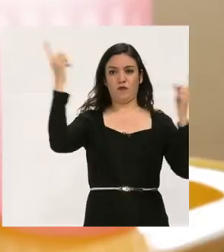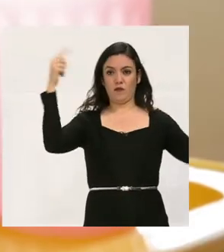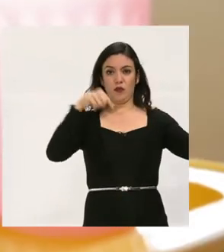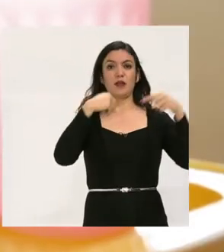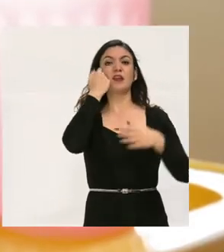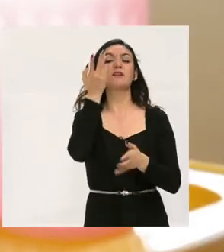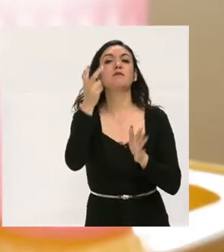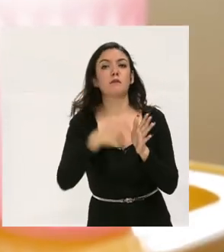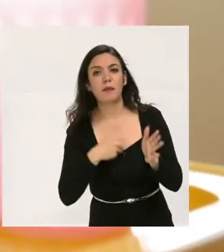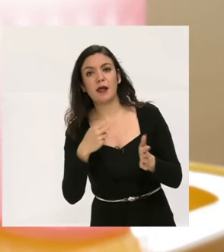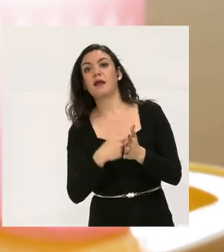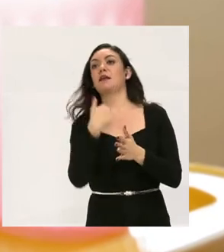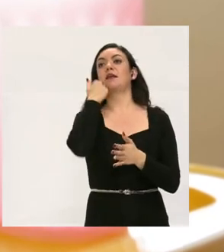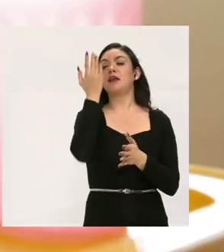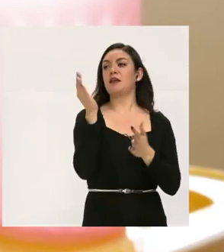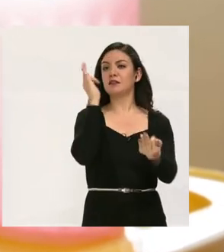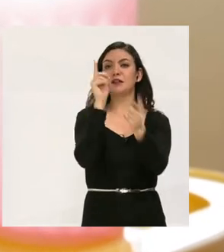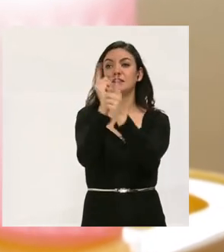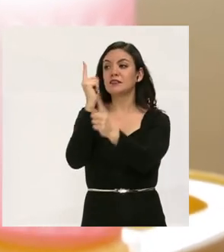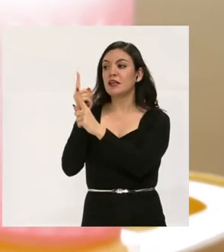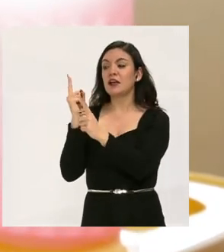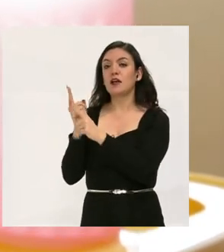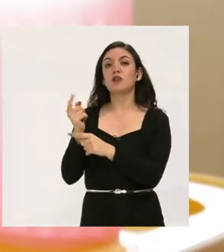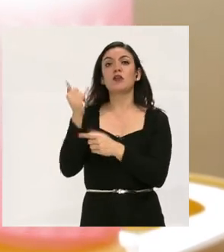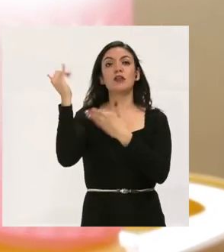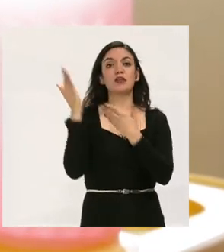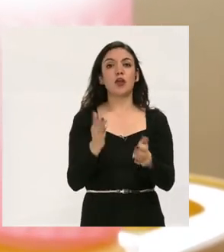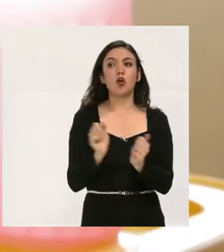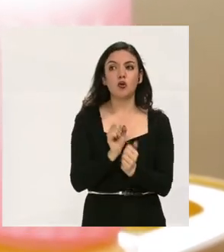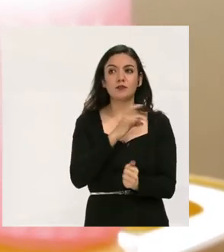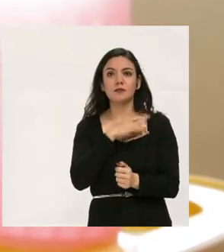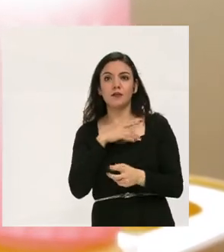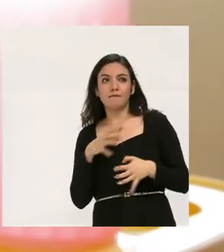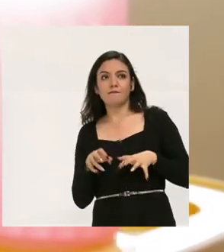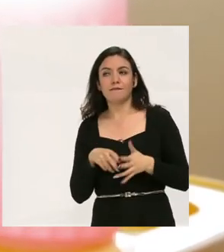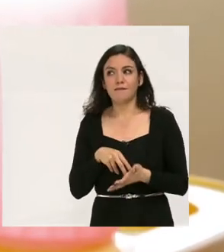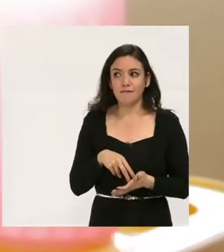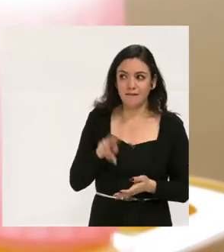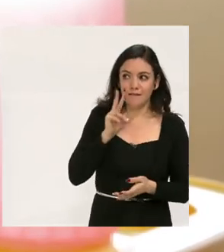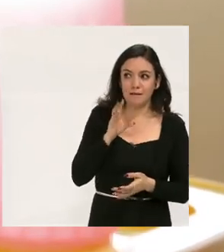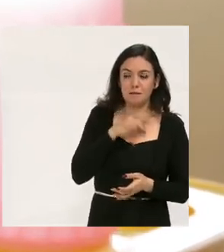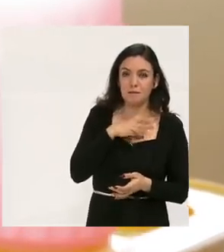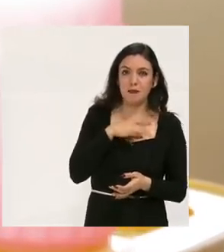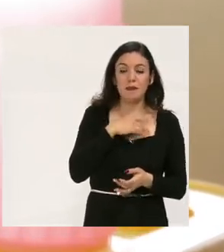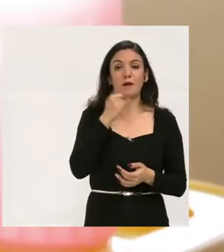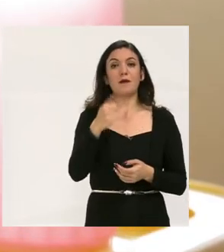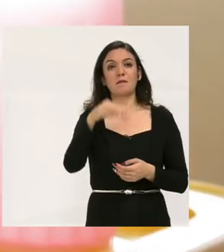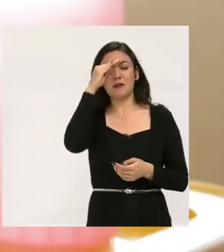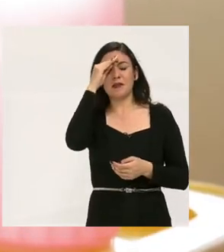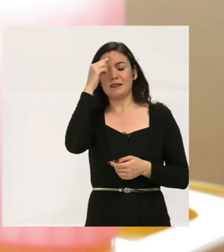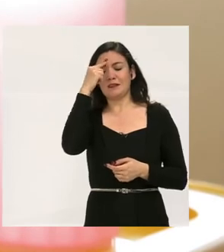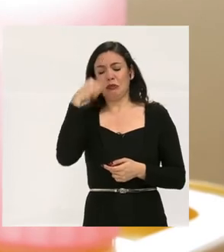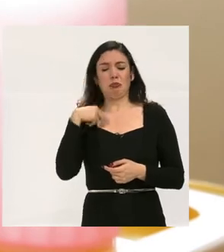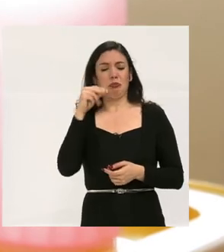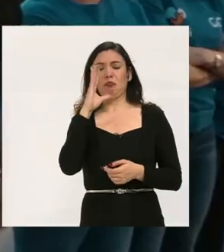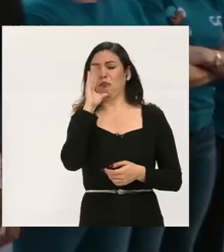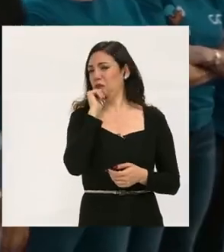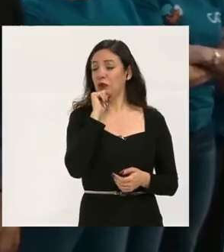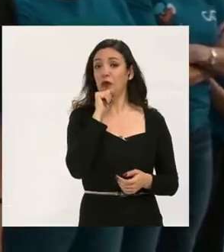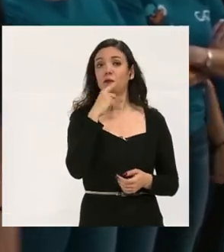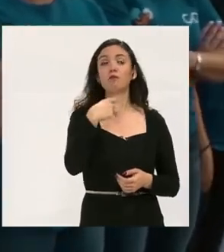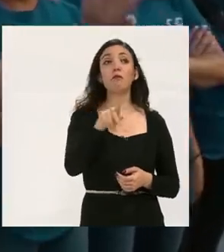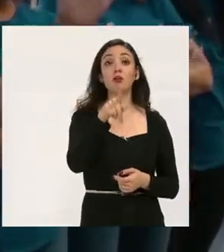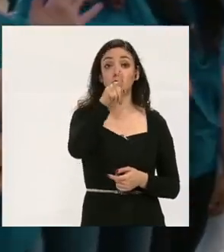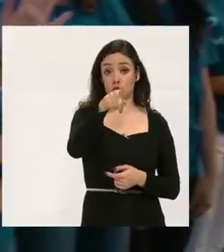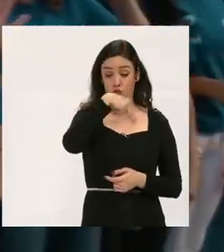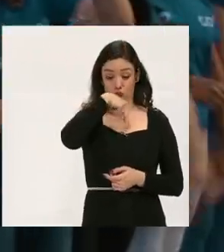que quieren venir a hacer prácticas quieren acercarse y llegan con miedo llegan con la con el pensamiento de no